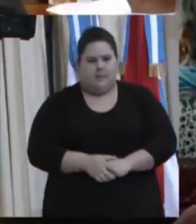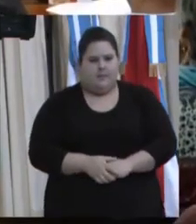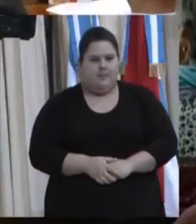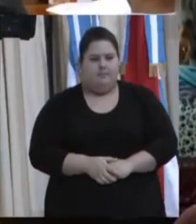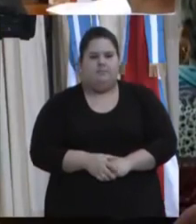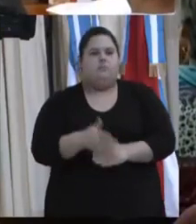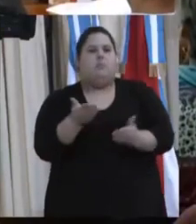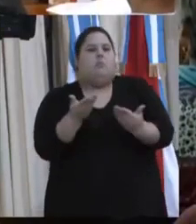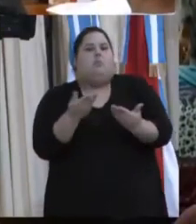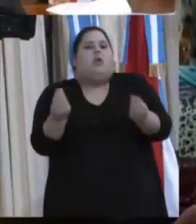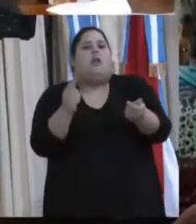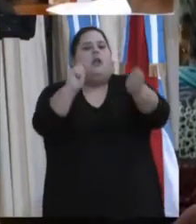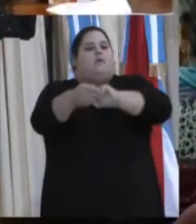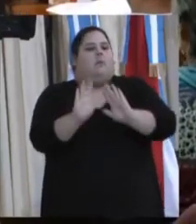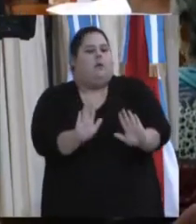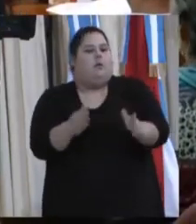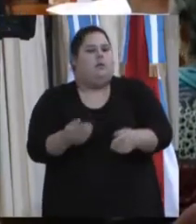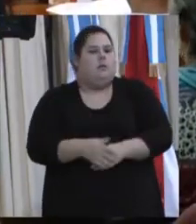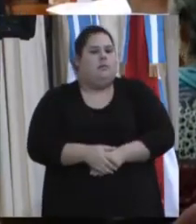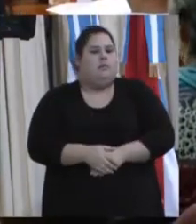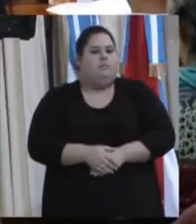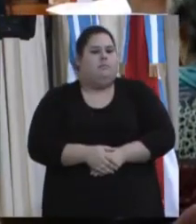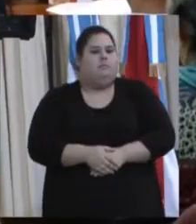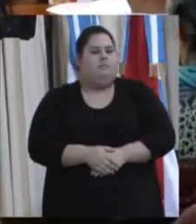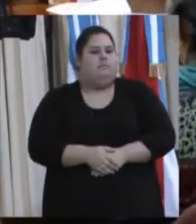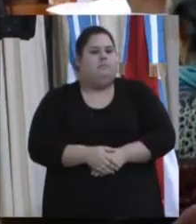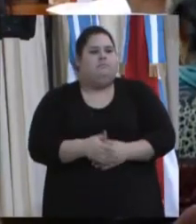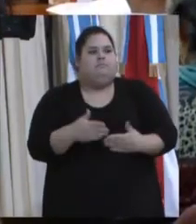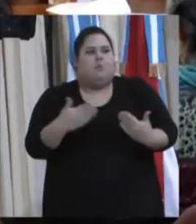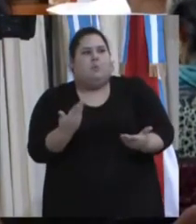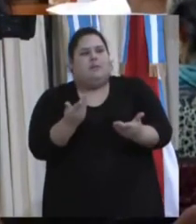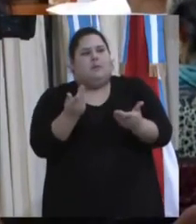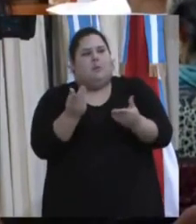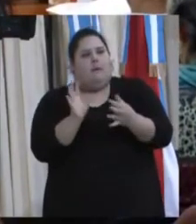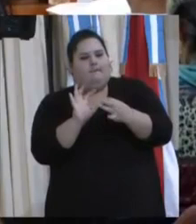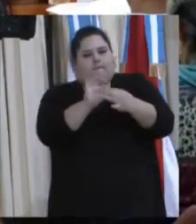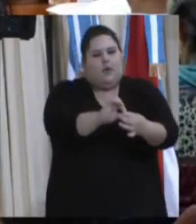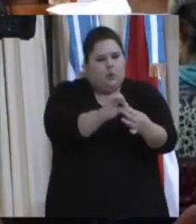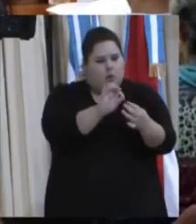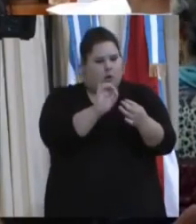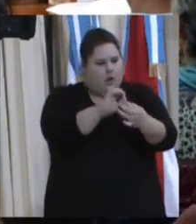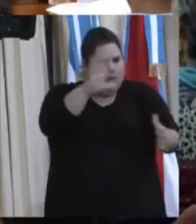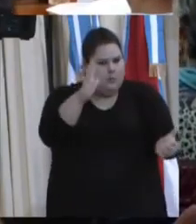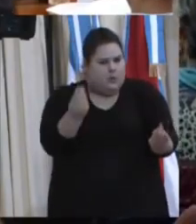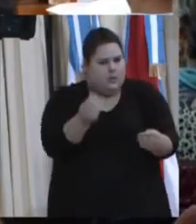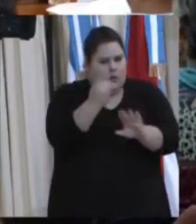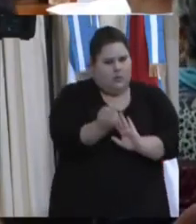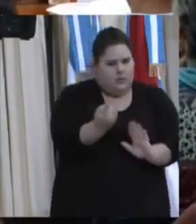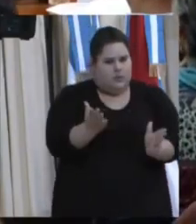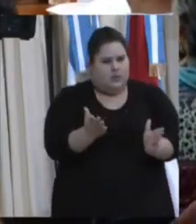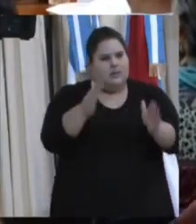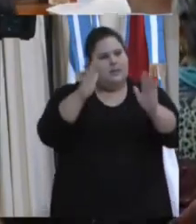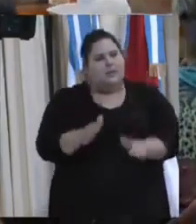¿Por qué no se queda ahí? Porque la reforma ya parece atada no solo a democratizar las universidades, sino también a democratizar